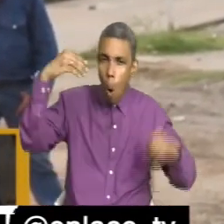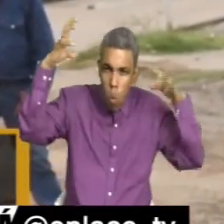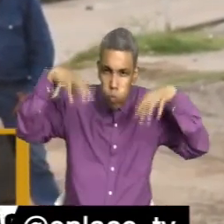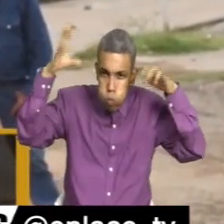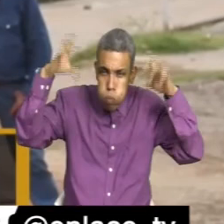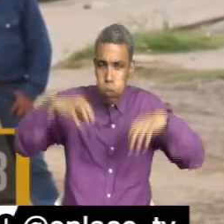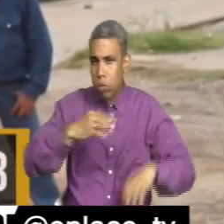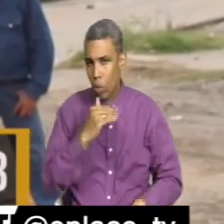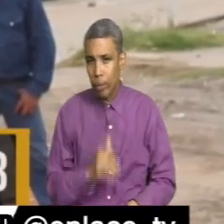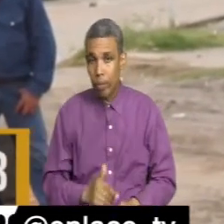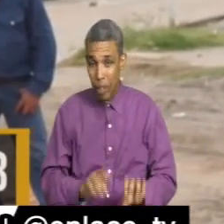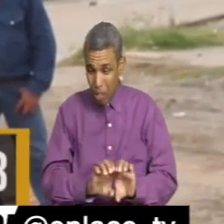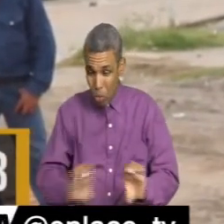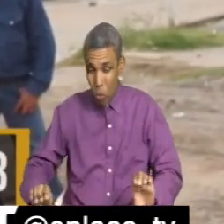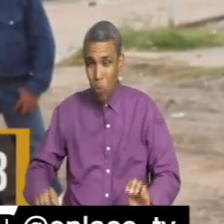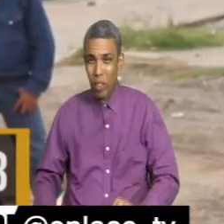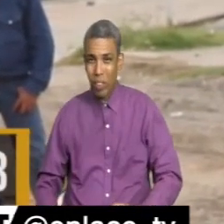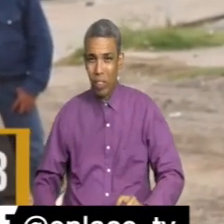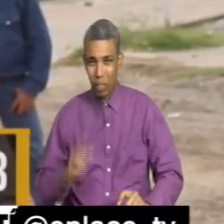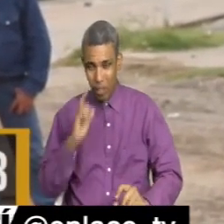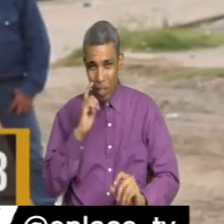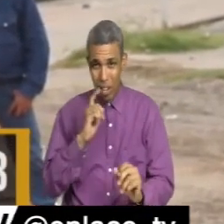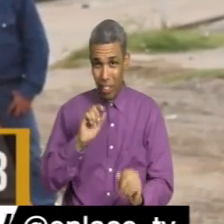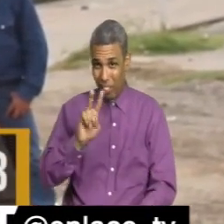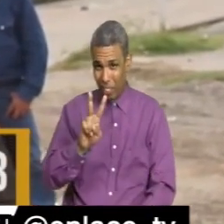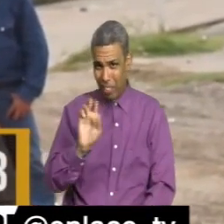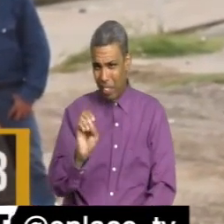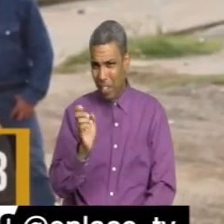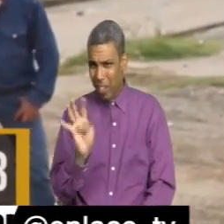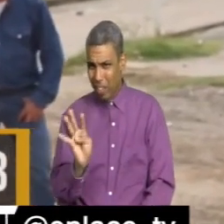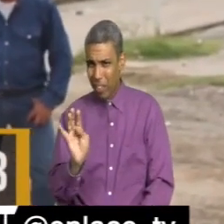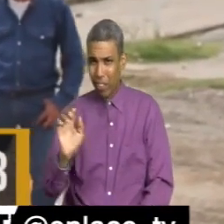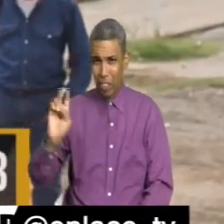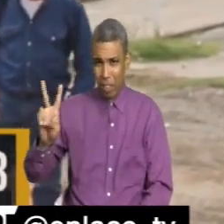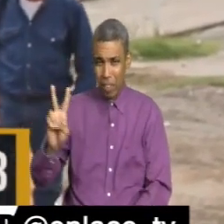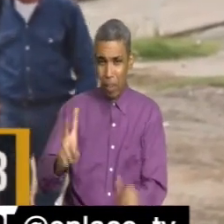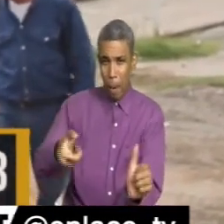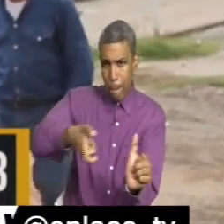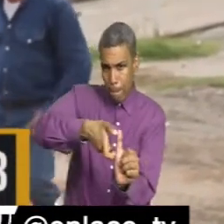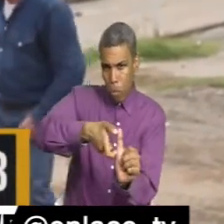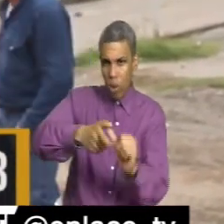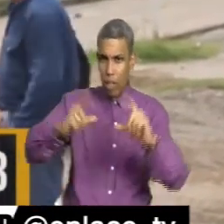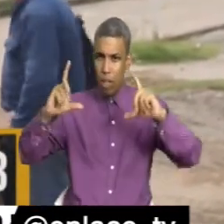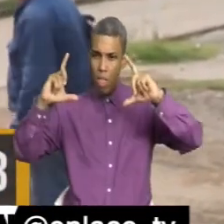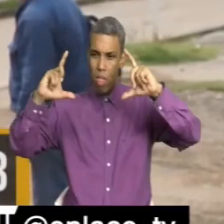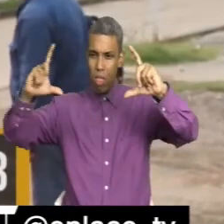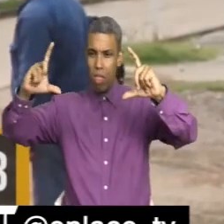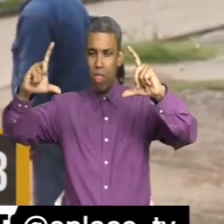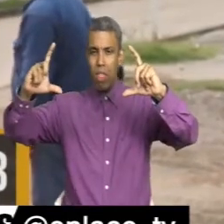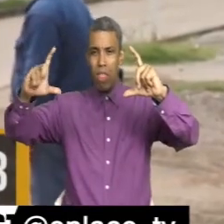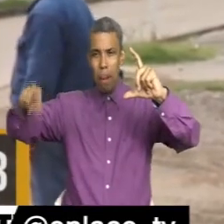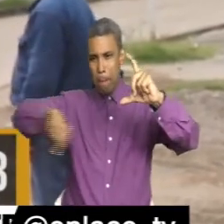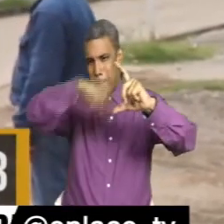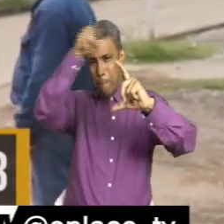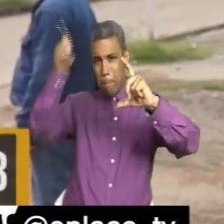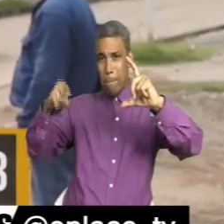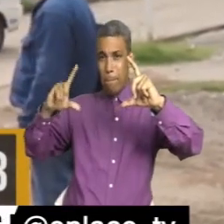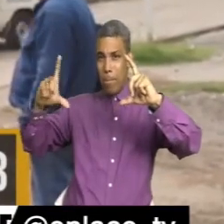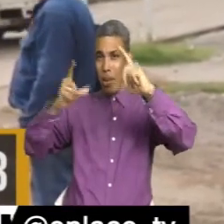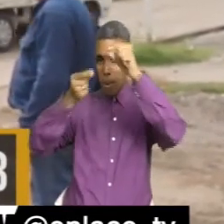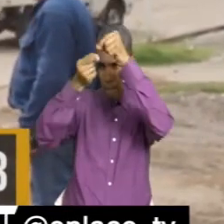20, 16, 14 y 12, ¿sí? Que fue lo que se hizo. Se han hecho